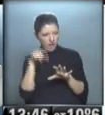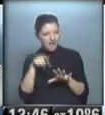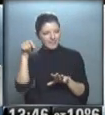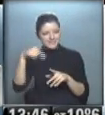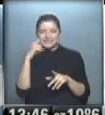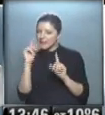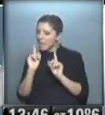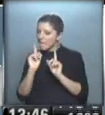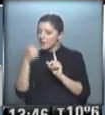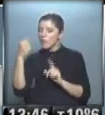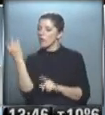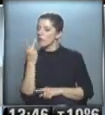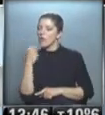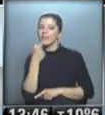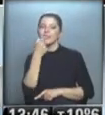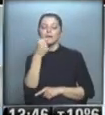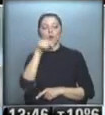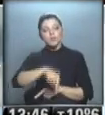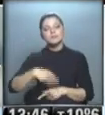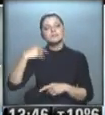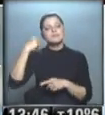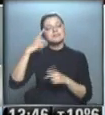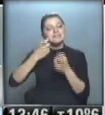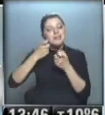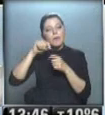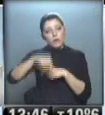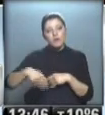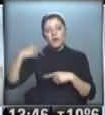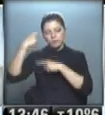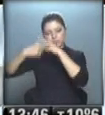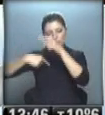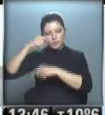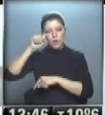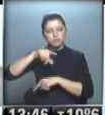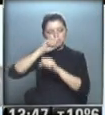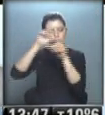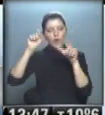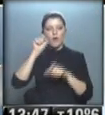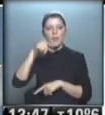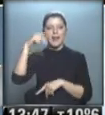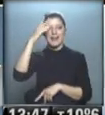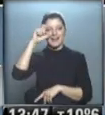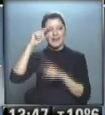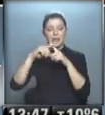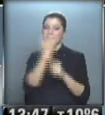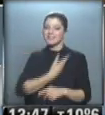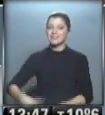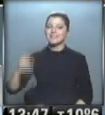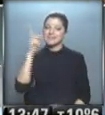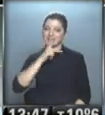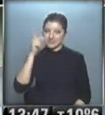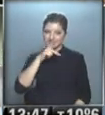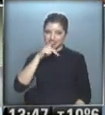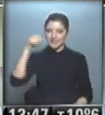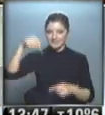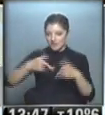presidenta que necesitamos seguir el sueño de Néstor kirner de seguir con la ruta hasta